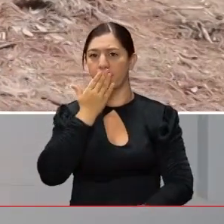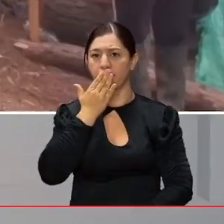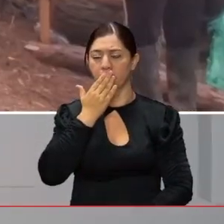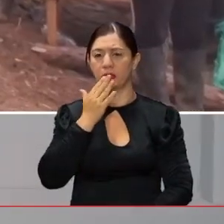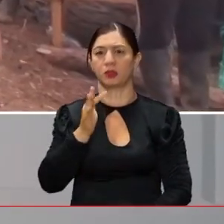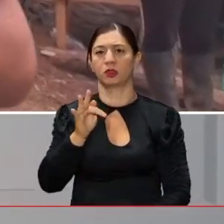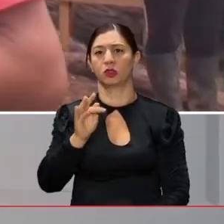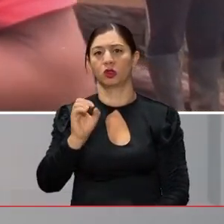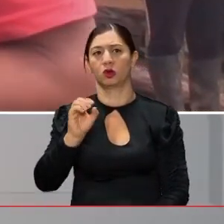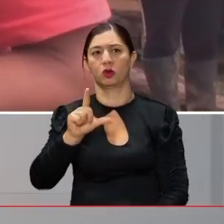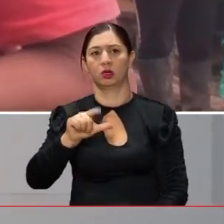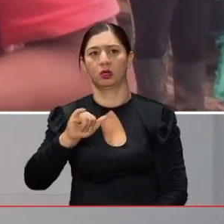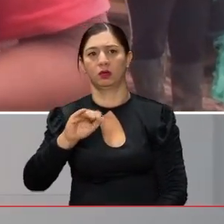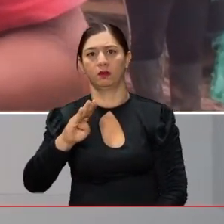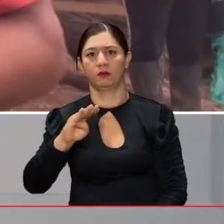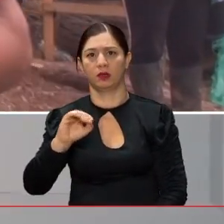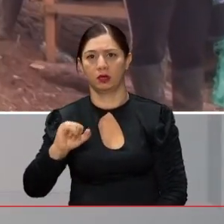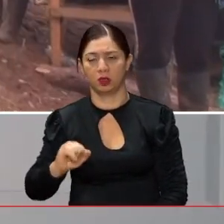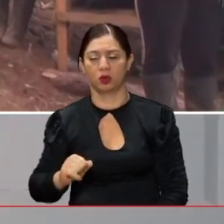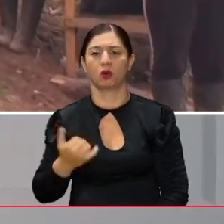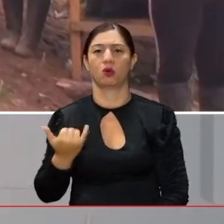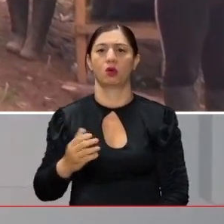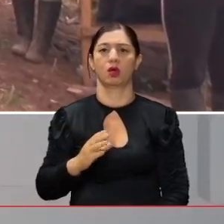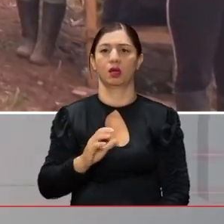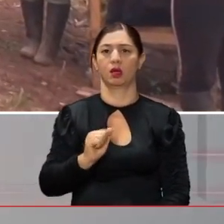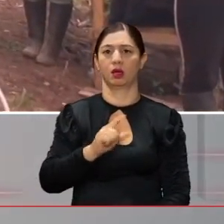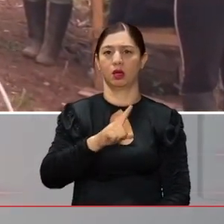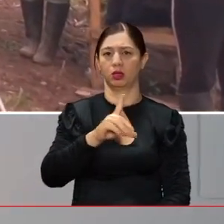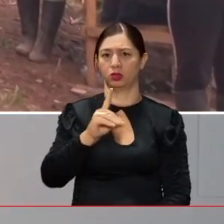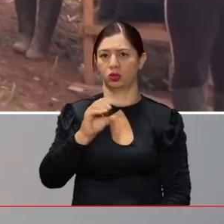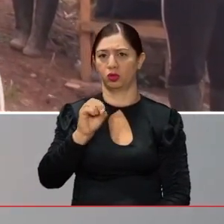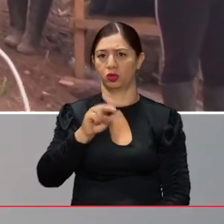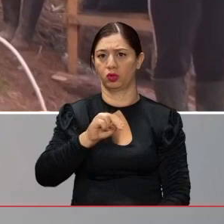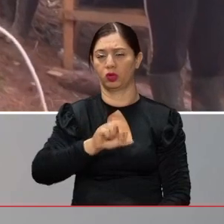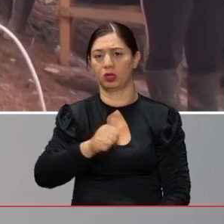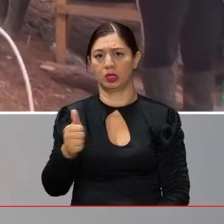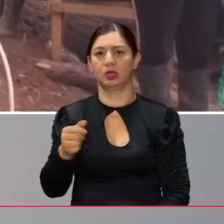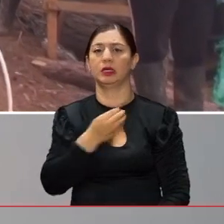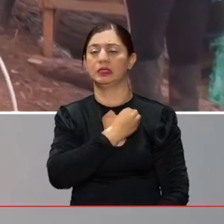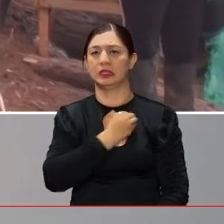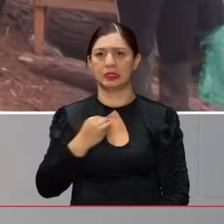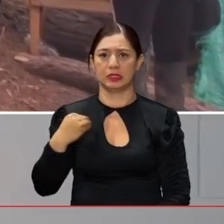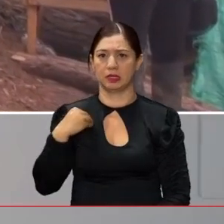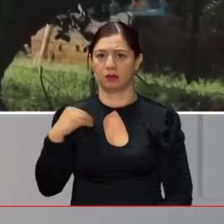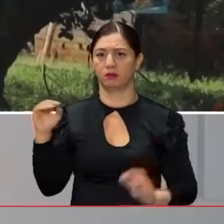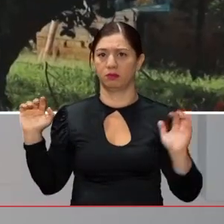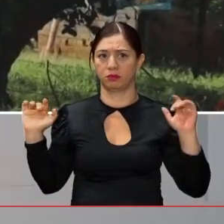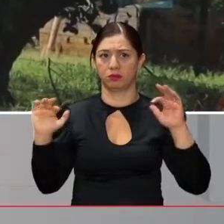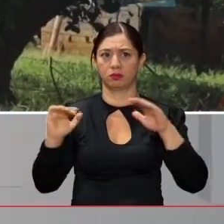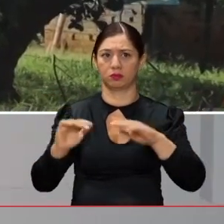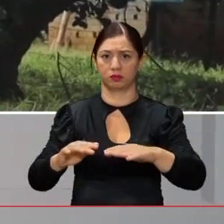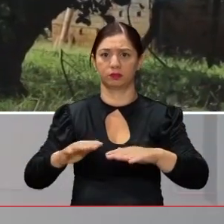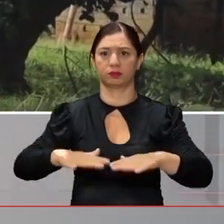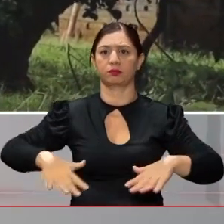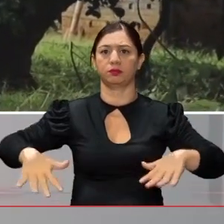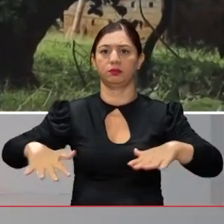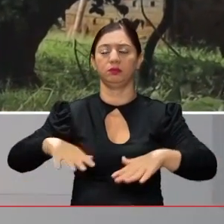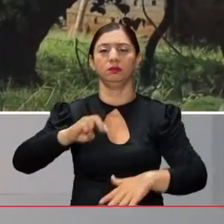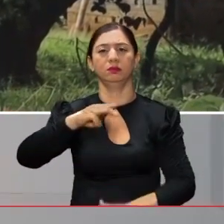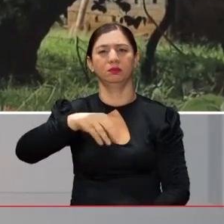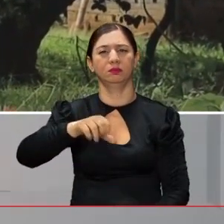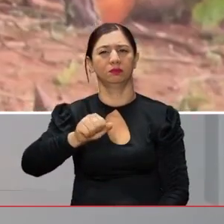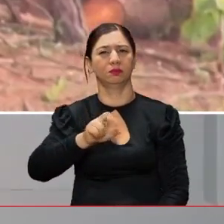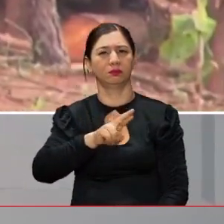Caloto, Caldono y Silvia para aposentarse en una zona de reserva natural ubicada en la vereda Marañón está pues